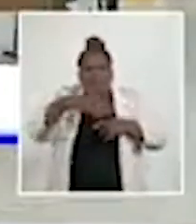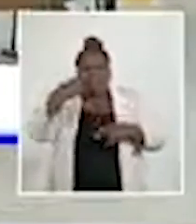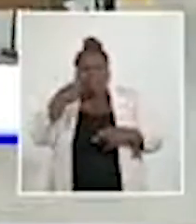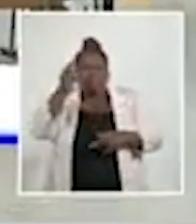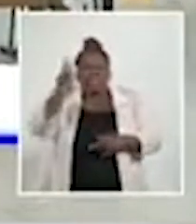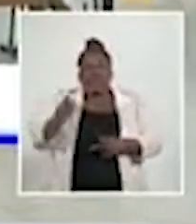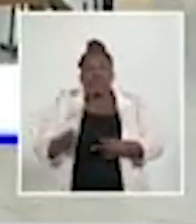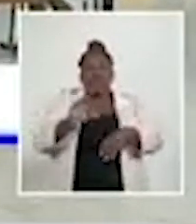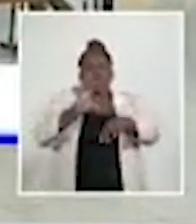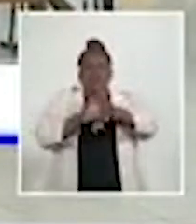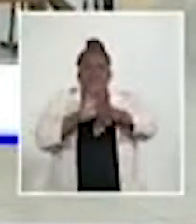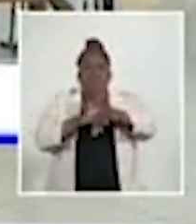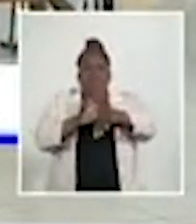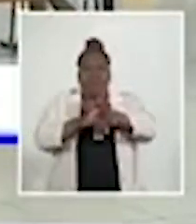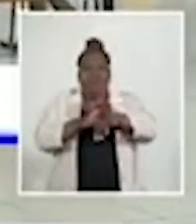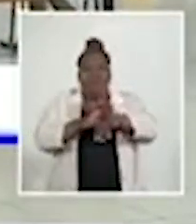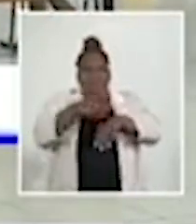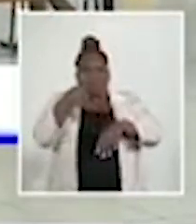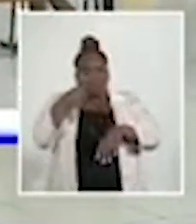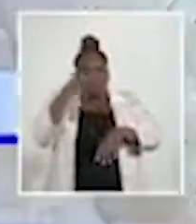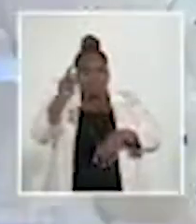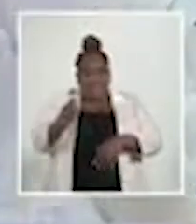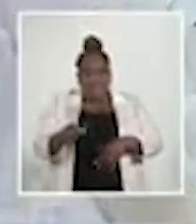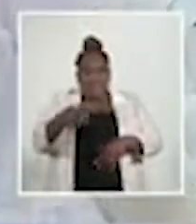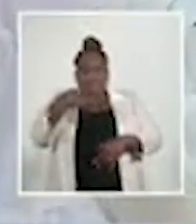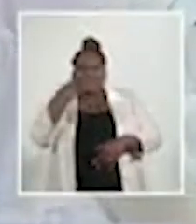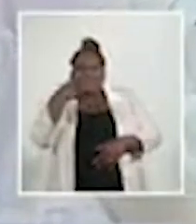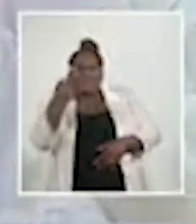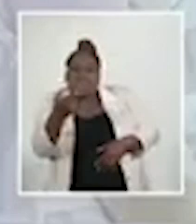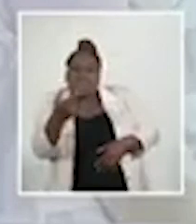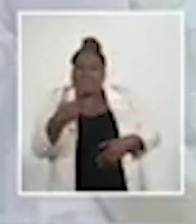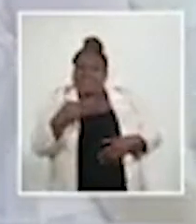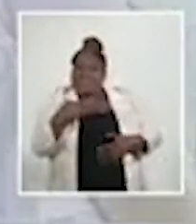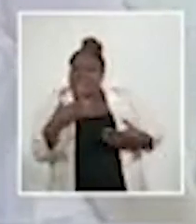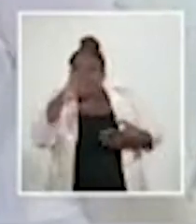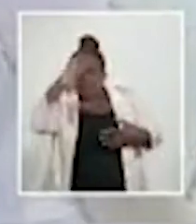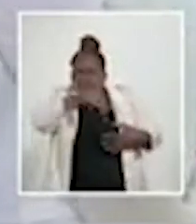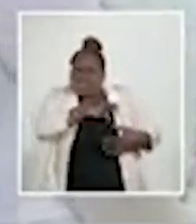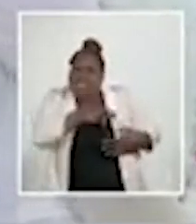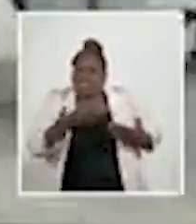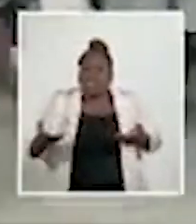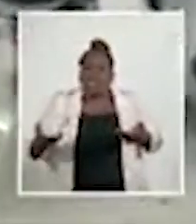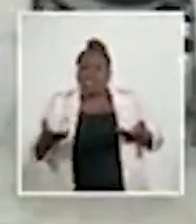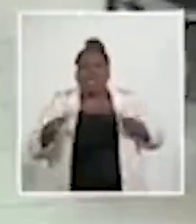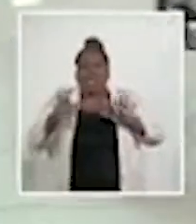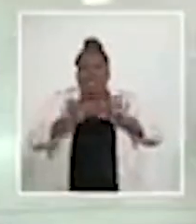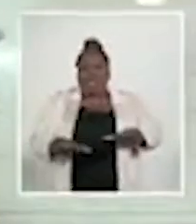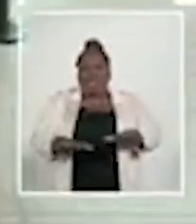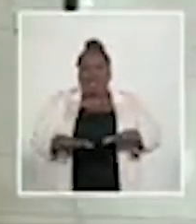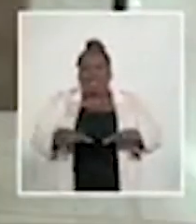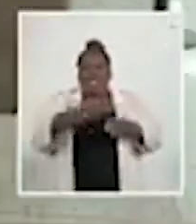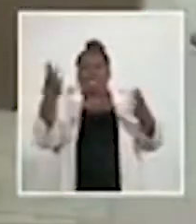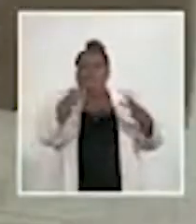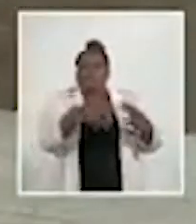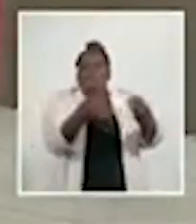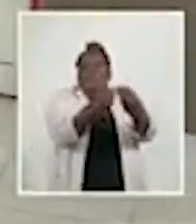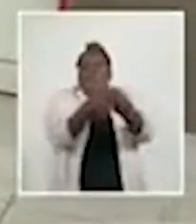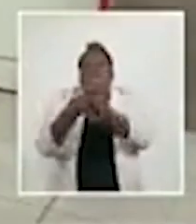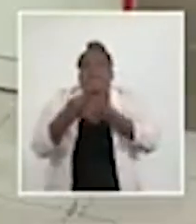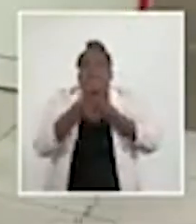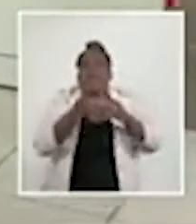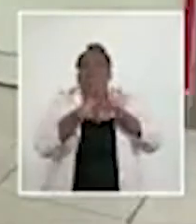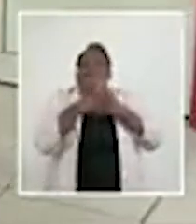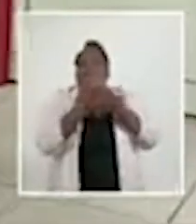vayan a abrir es importante que usted tenga en cuenta eso es importante que usted se planifique y es importante que usted